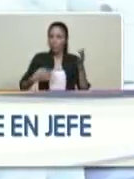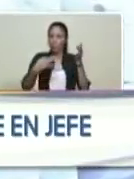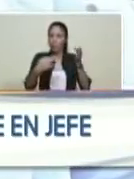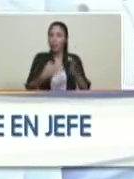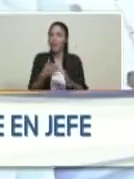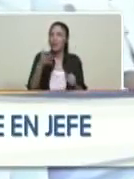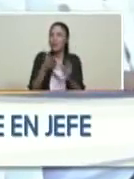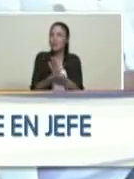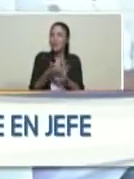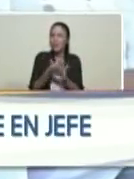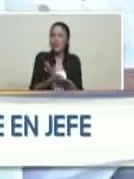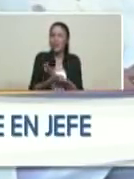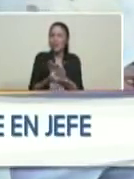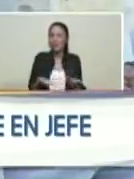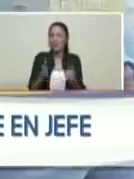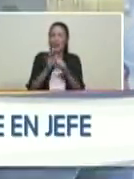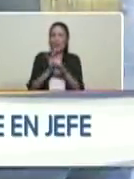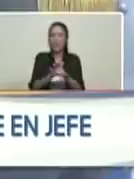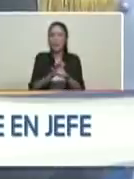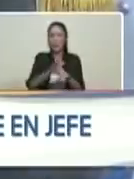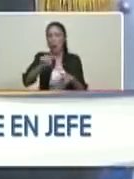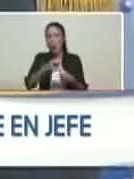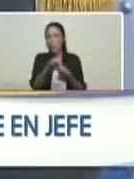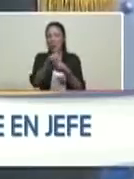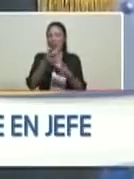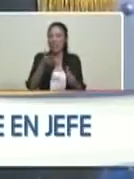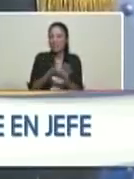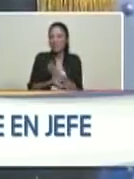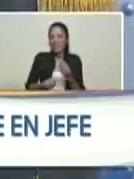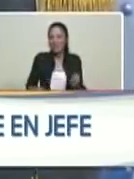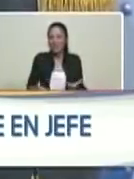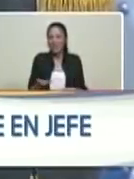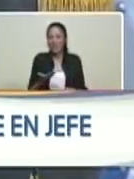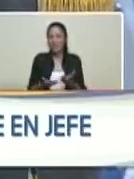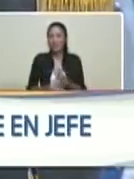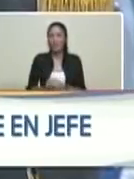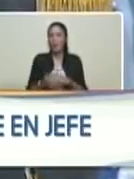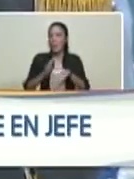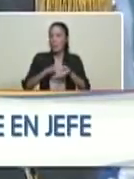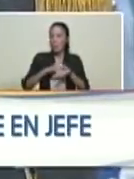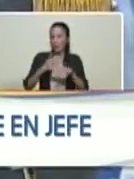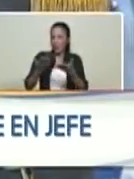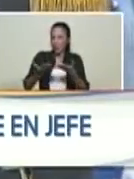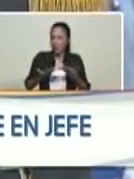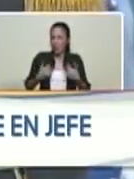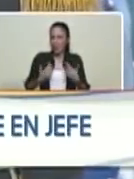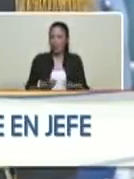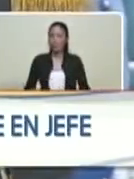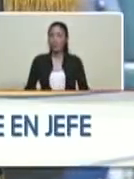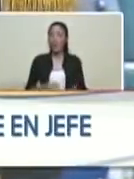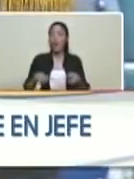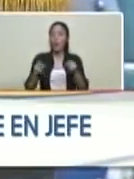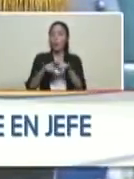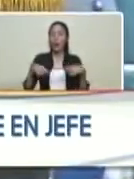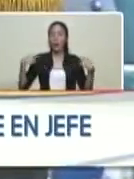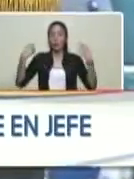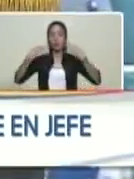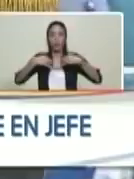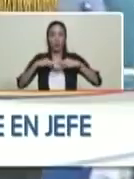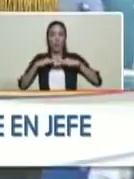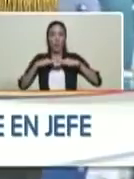simbólico de los alféreces y los guardiamarinas con su capa de